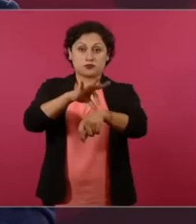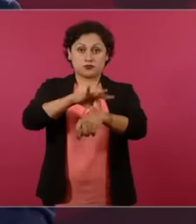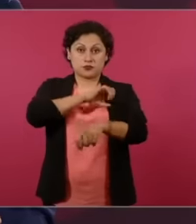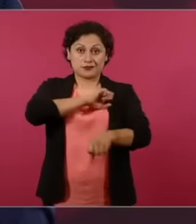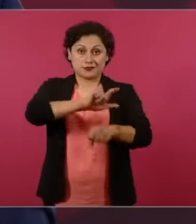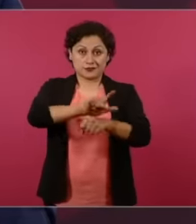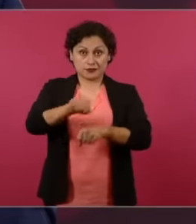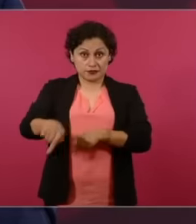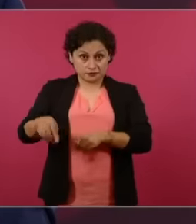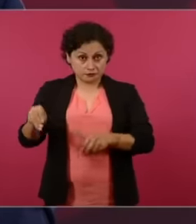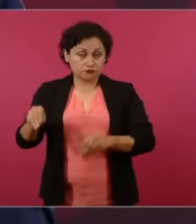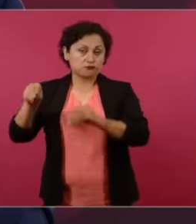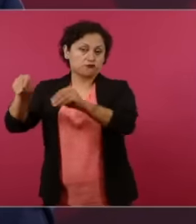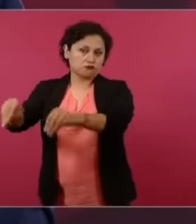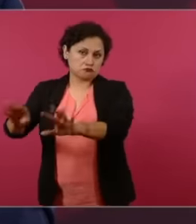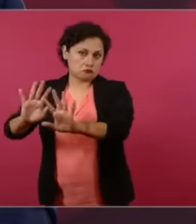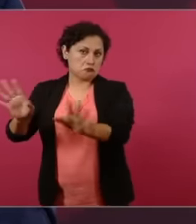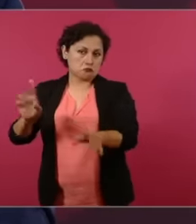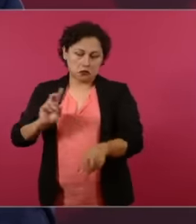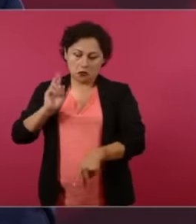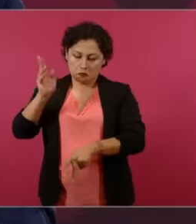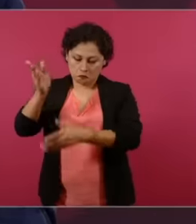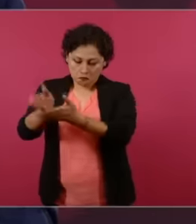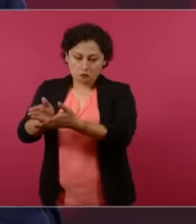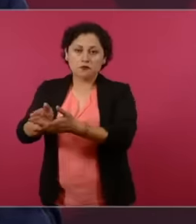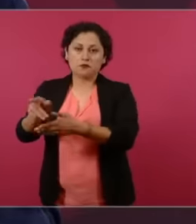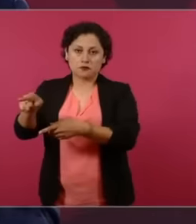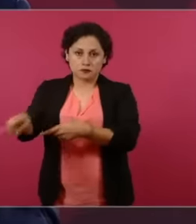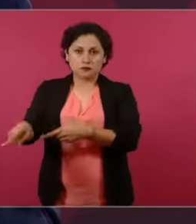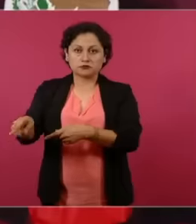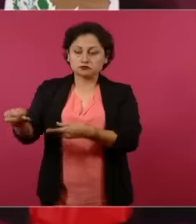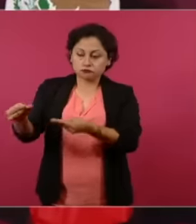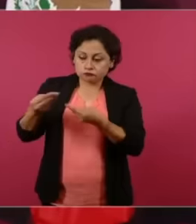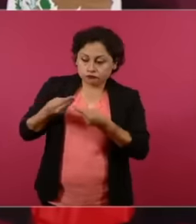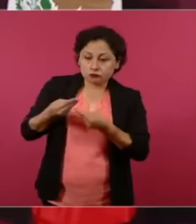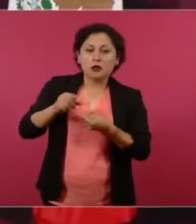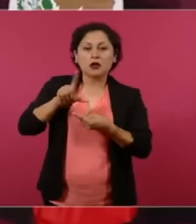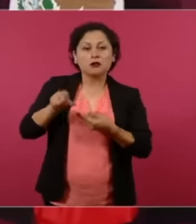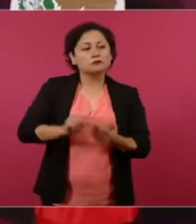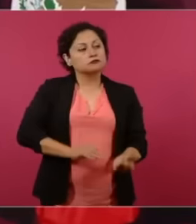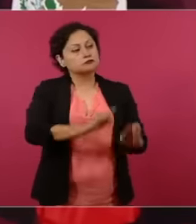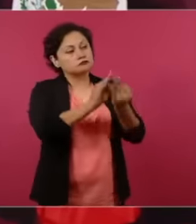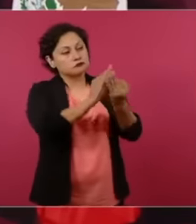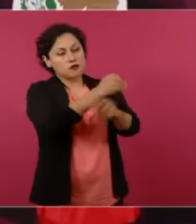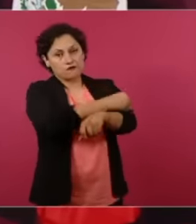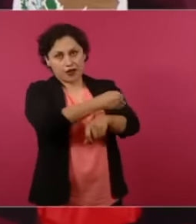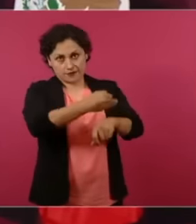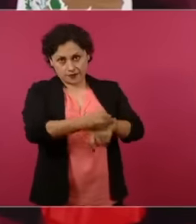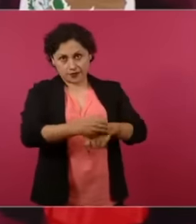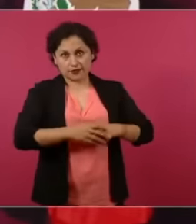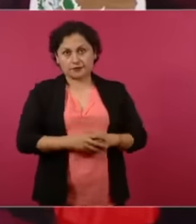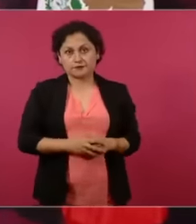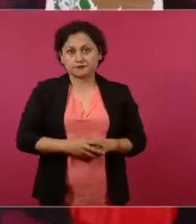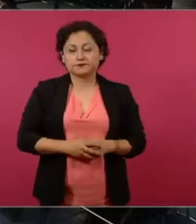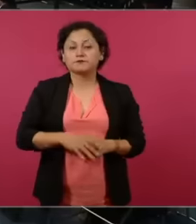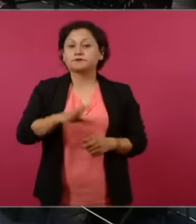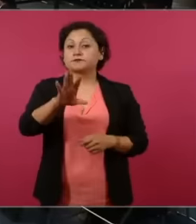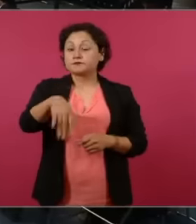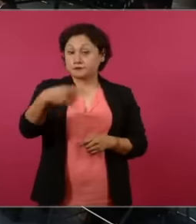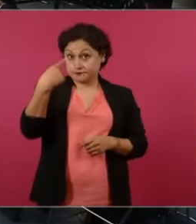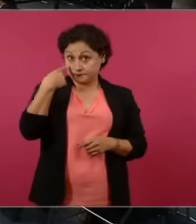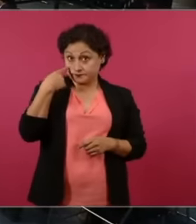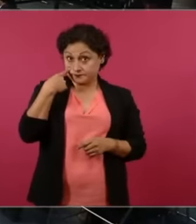y se va a hablar con los familiares. Se hizo un memorial. ¿No tienes una foto del